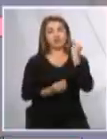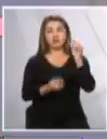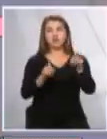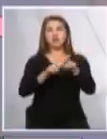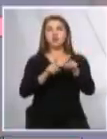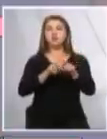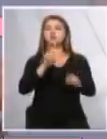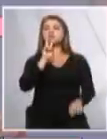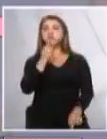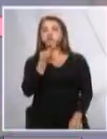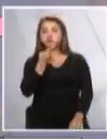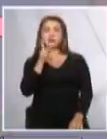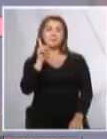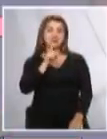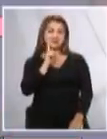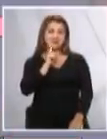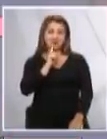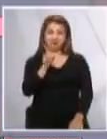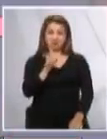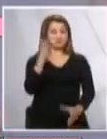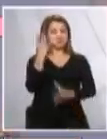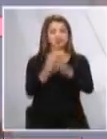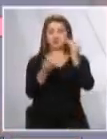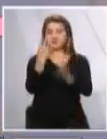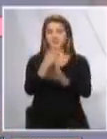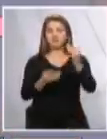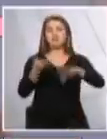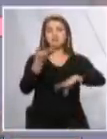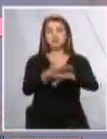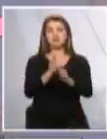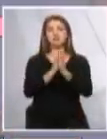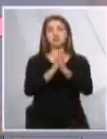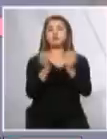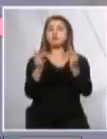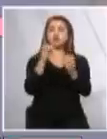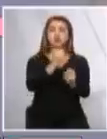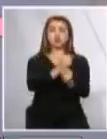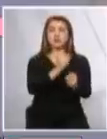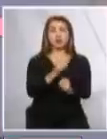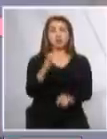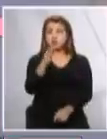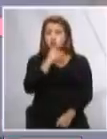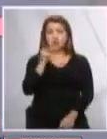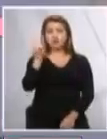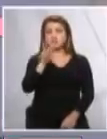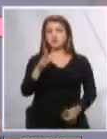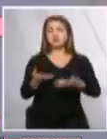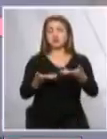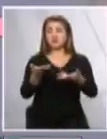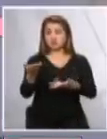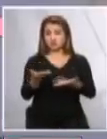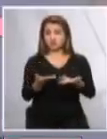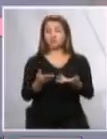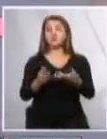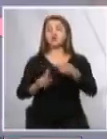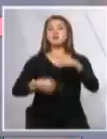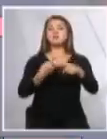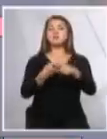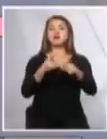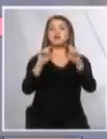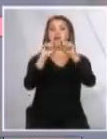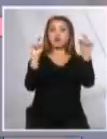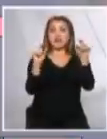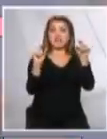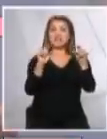cinismo y la hipocresía, porque los trabajos, sabemos, muchos de ellos no se hicieron. Y en ese sentido llama la atención también la frase del